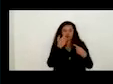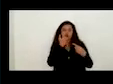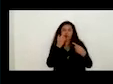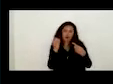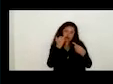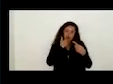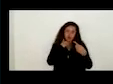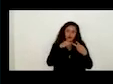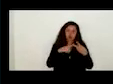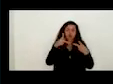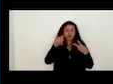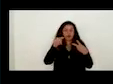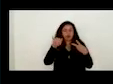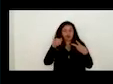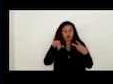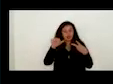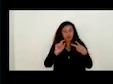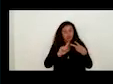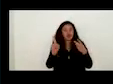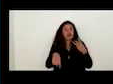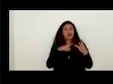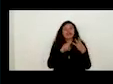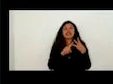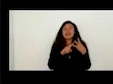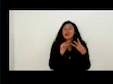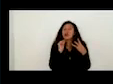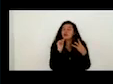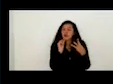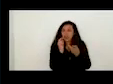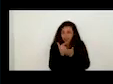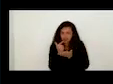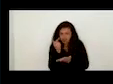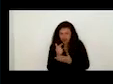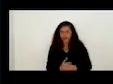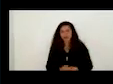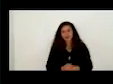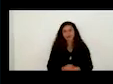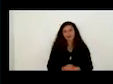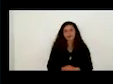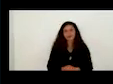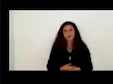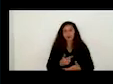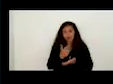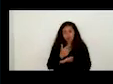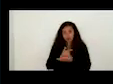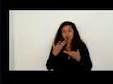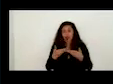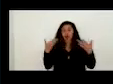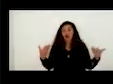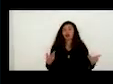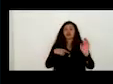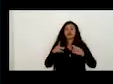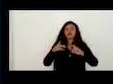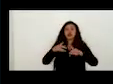proteína y me van a aportar un poquito de grasa. Hoy en día, por muchos estudios